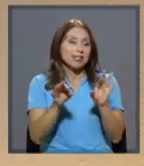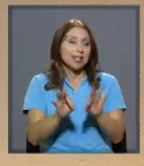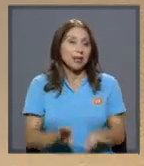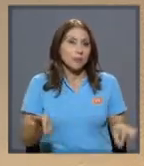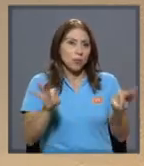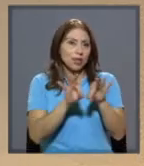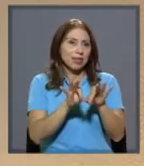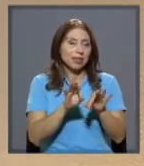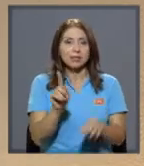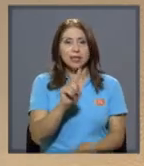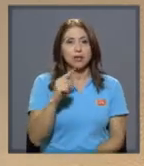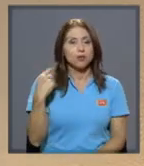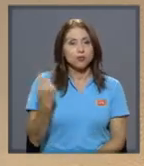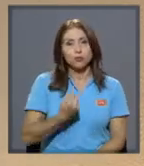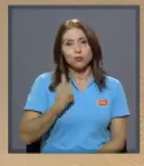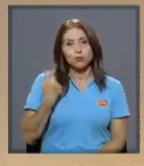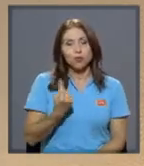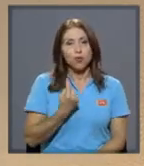solo